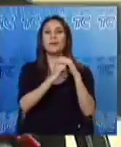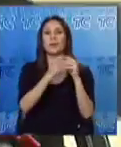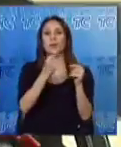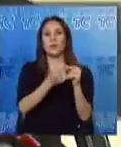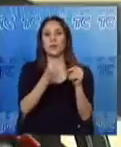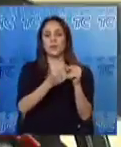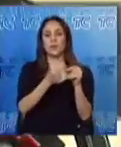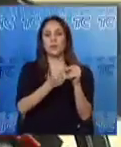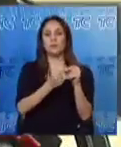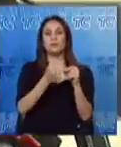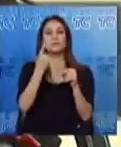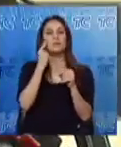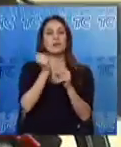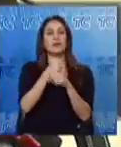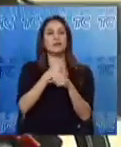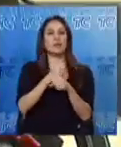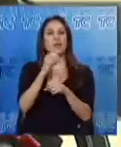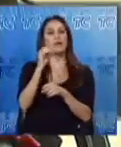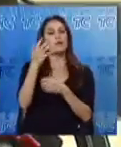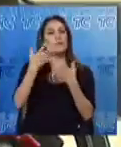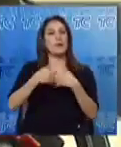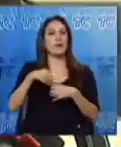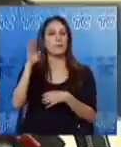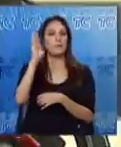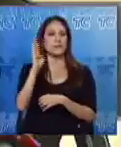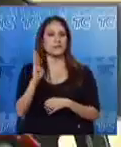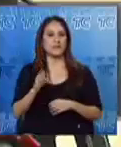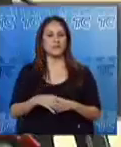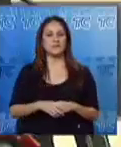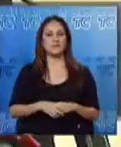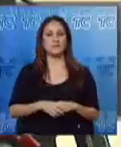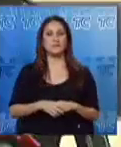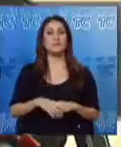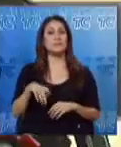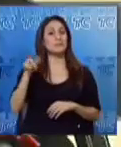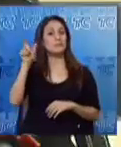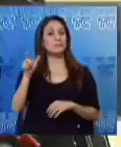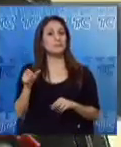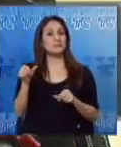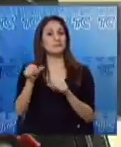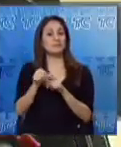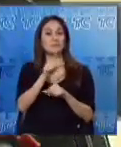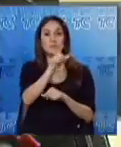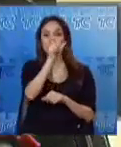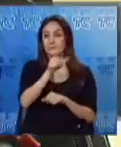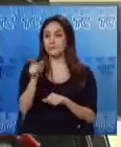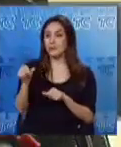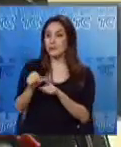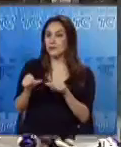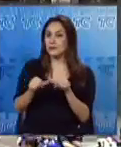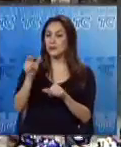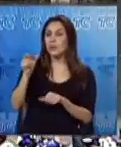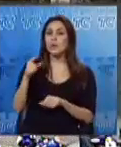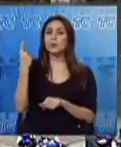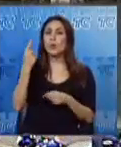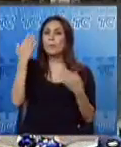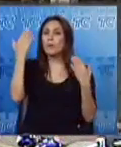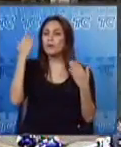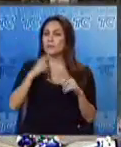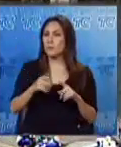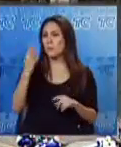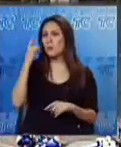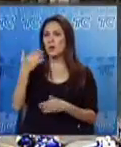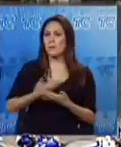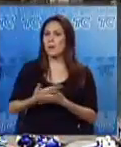1 Consorcio Acciona Odebrecht, en manos del asesor, según el alcalde, simplemente político. También se habrían